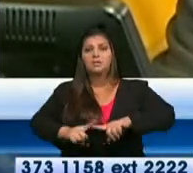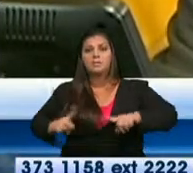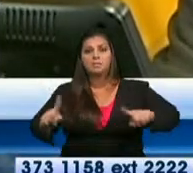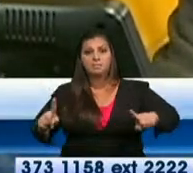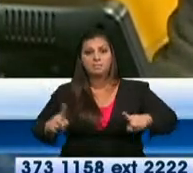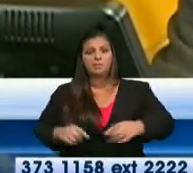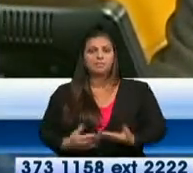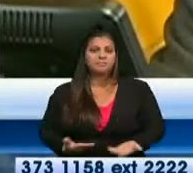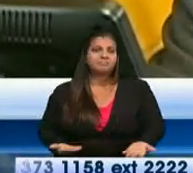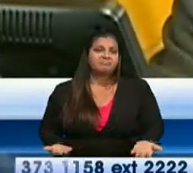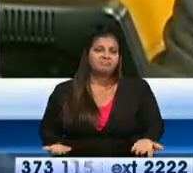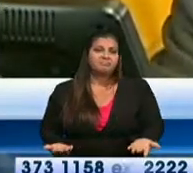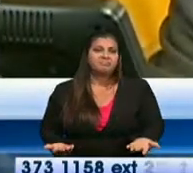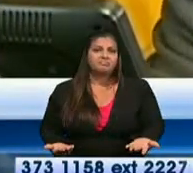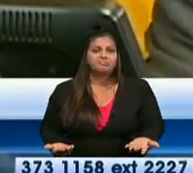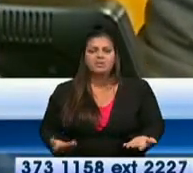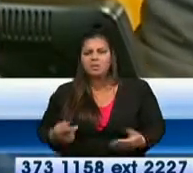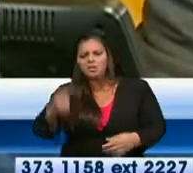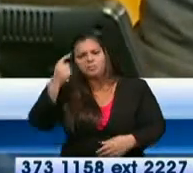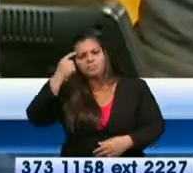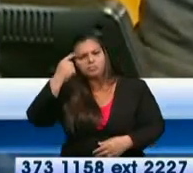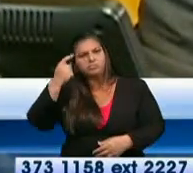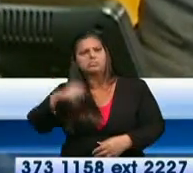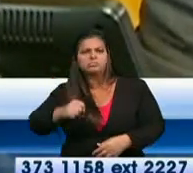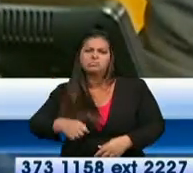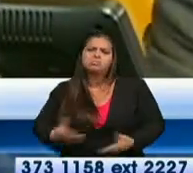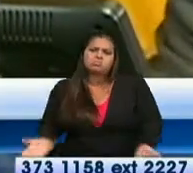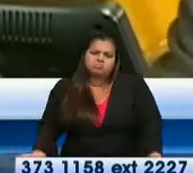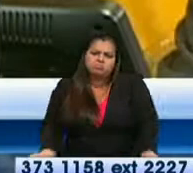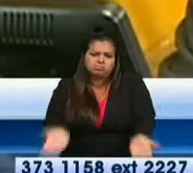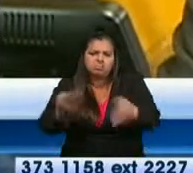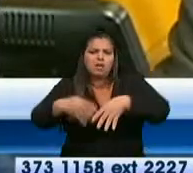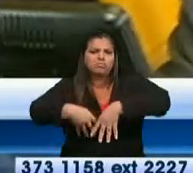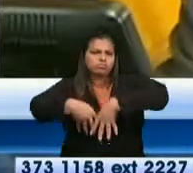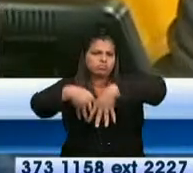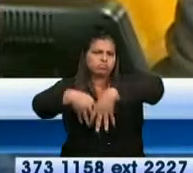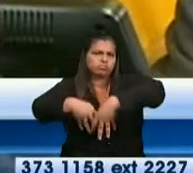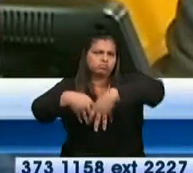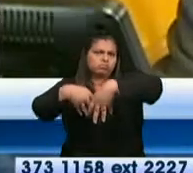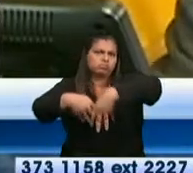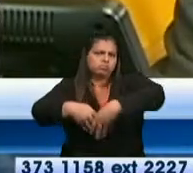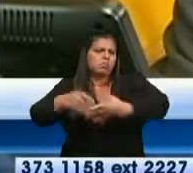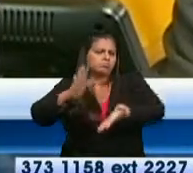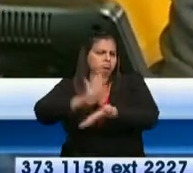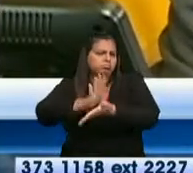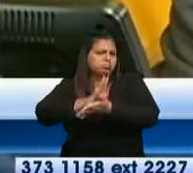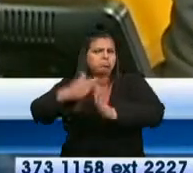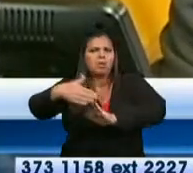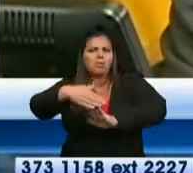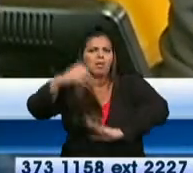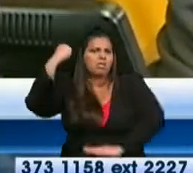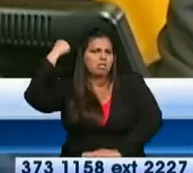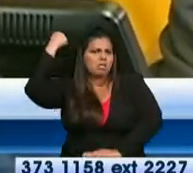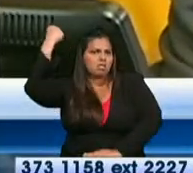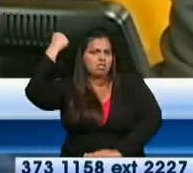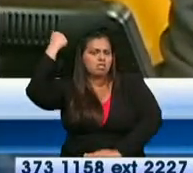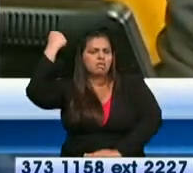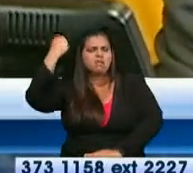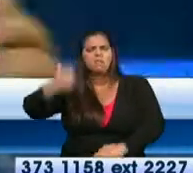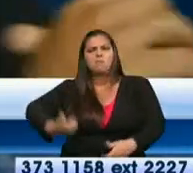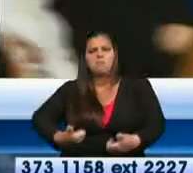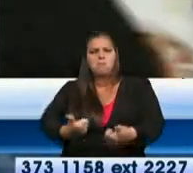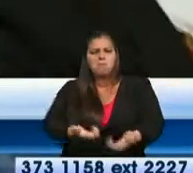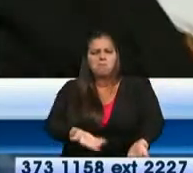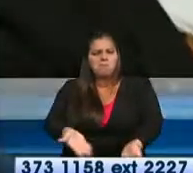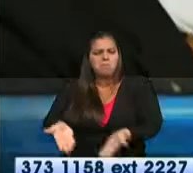de legitimidad, y yo creo que son absolutamente ilegítimas, porque no están defendiendo derechos, quieren poner una agenda política derrotada una y otra vez en las